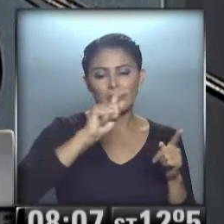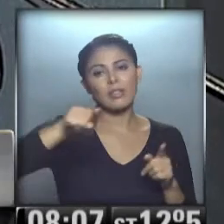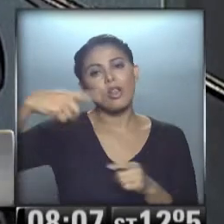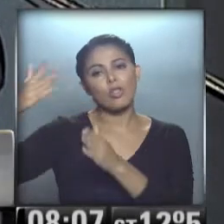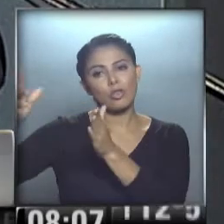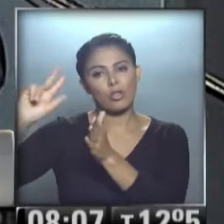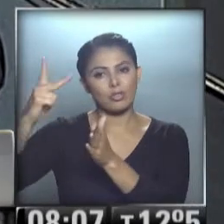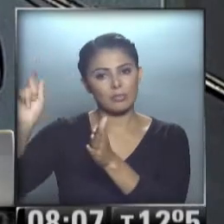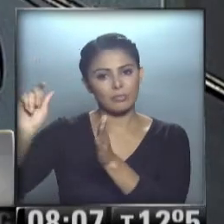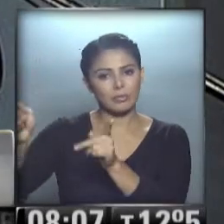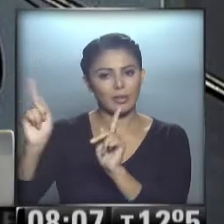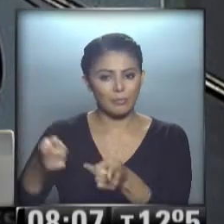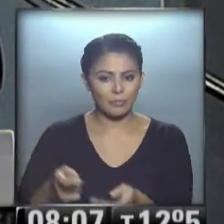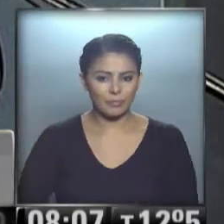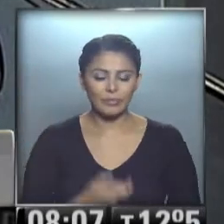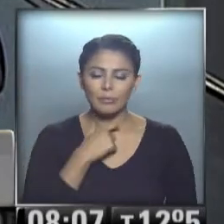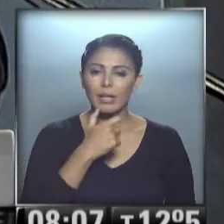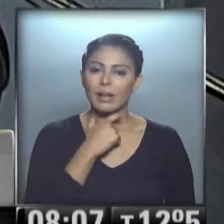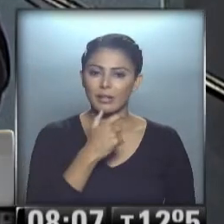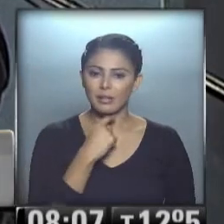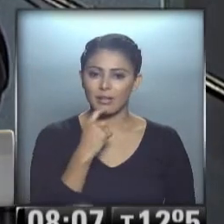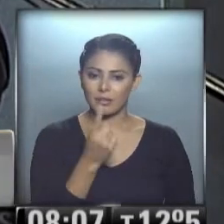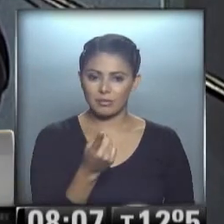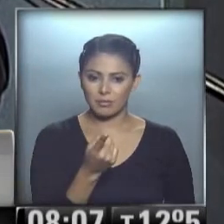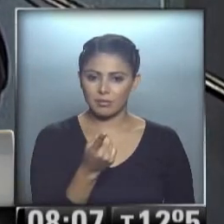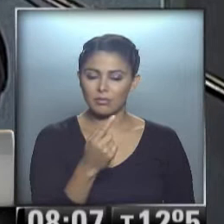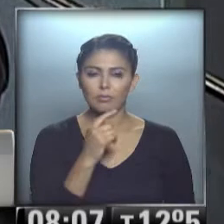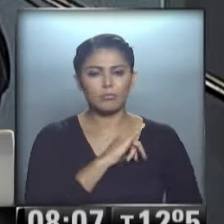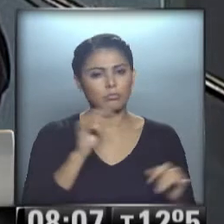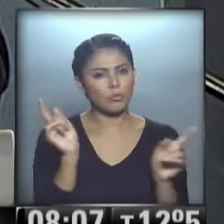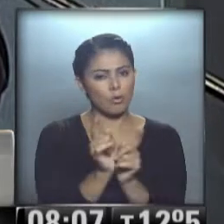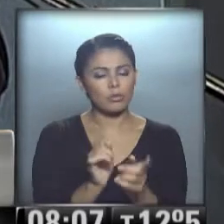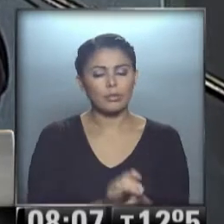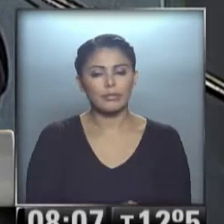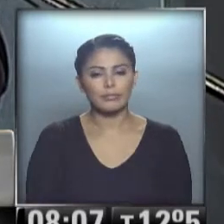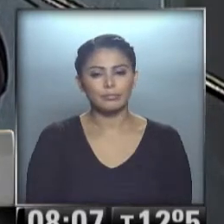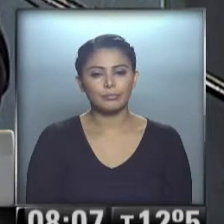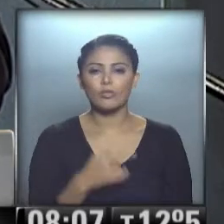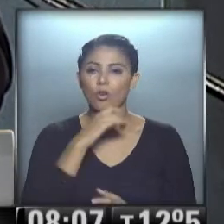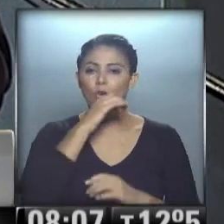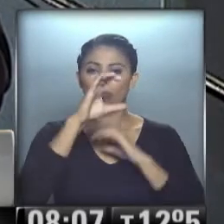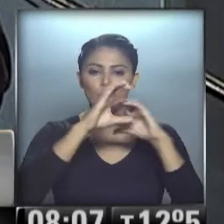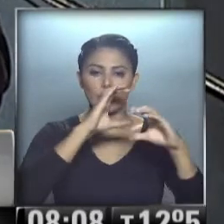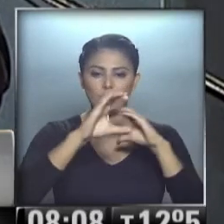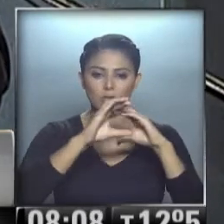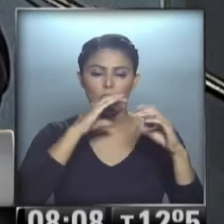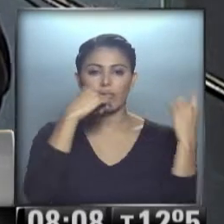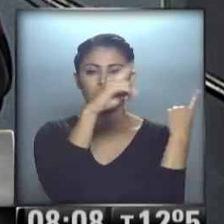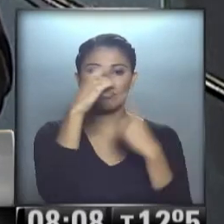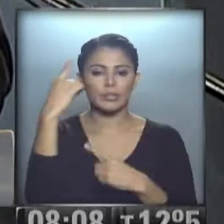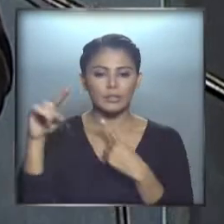trimestre. También quería formular una breve observación. Hemos tenido comunicación con